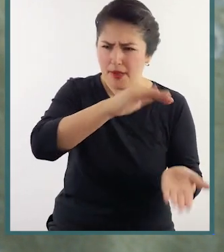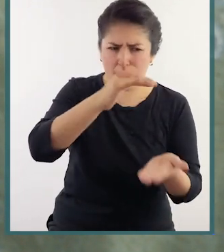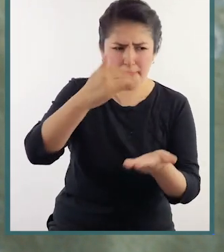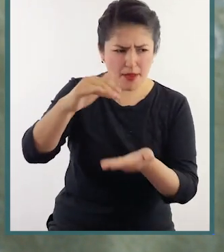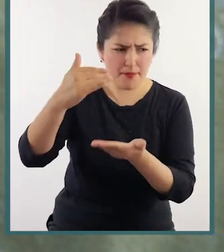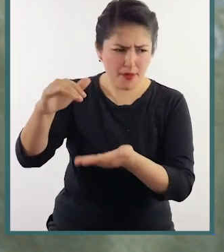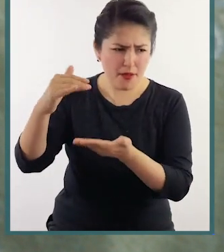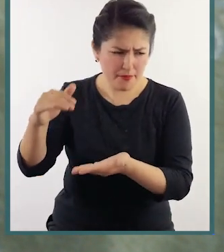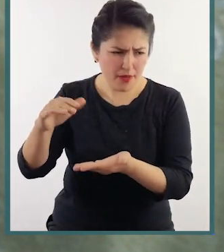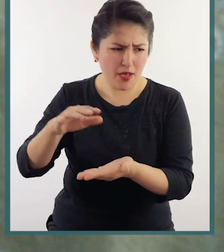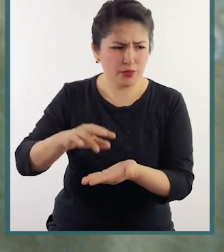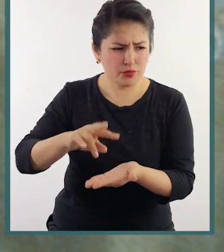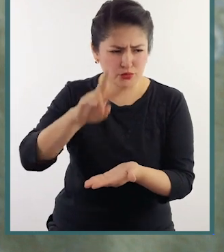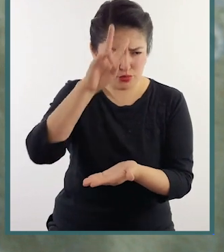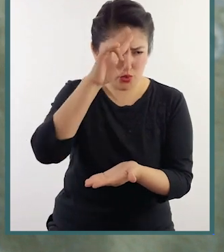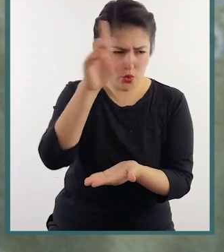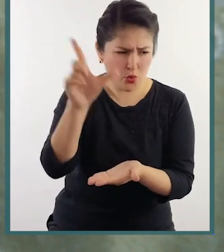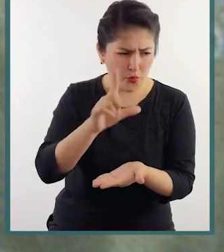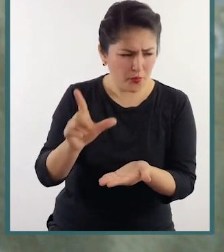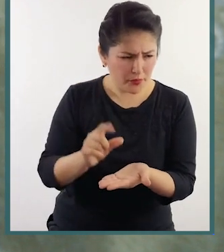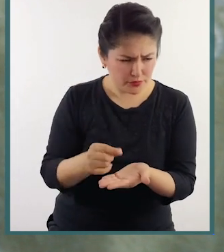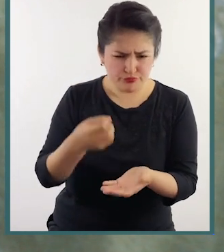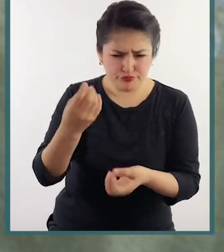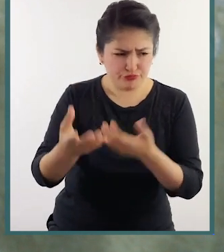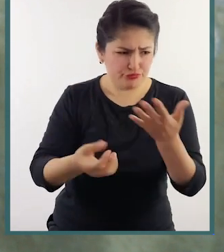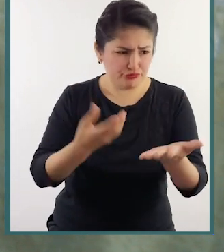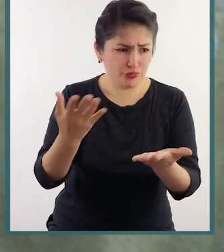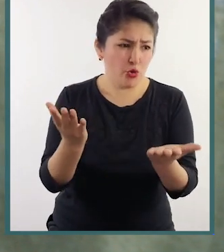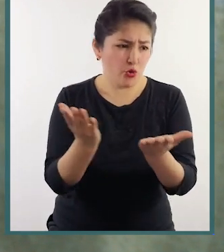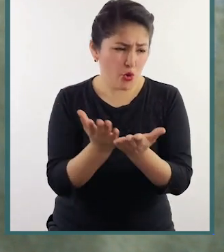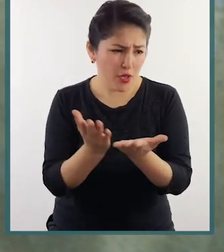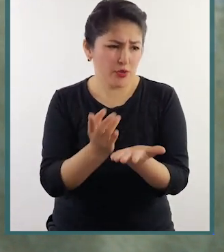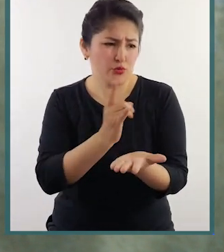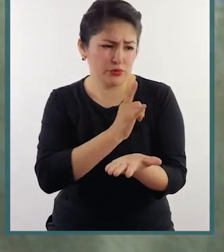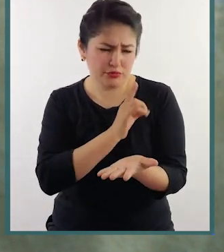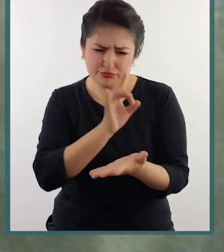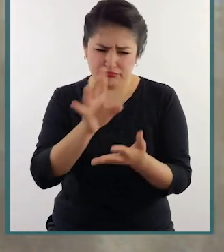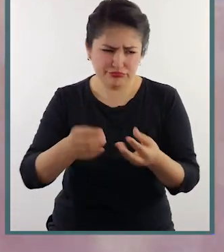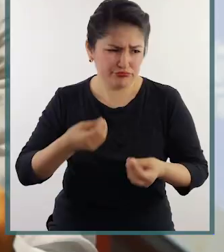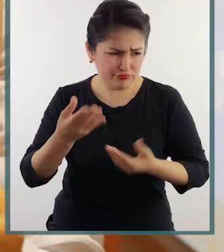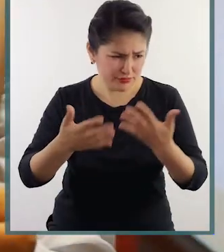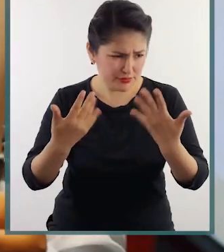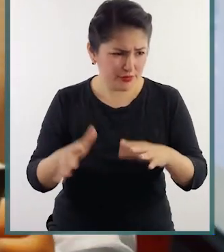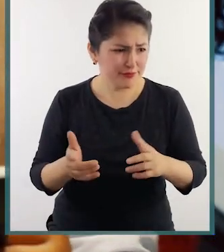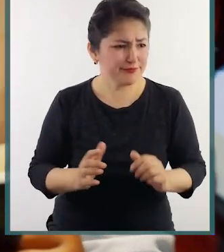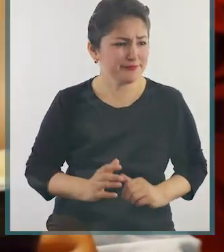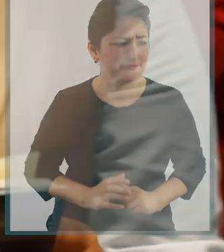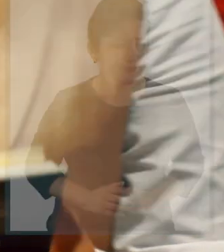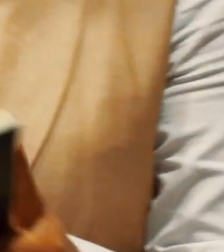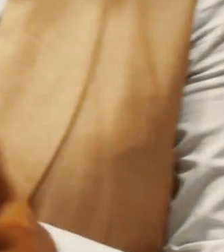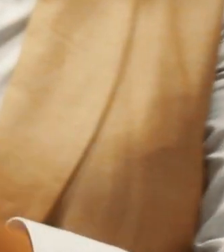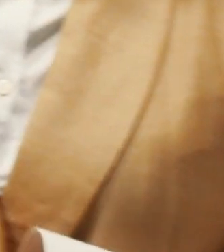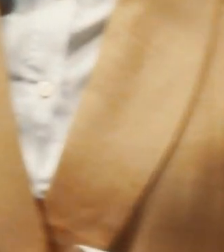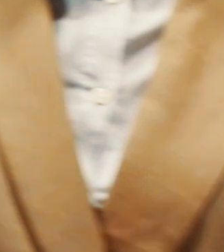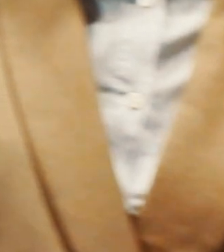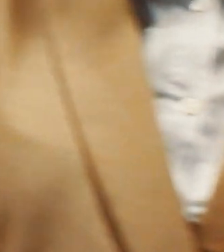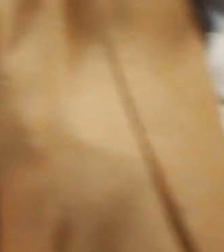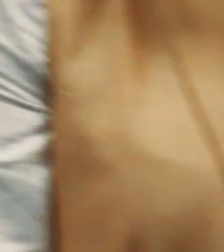hemos podido colocar en bibliotecas municipales, bibliotecas escolares, instituciones y universidades del país.